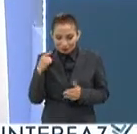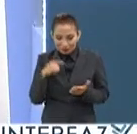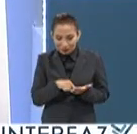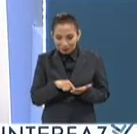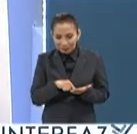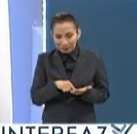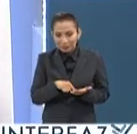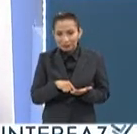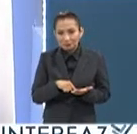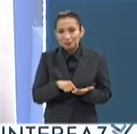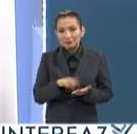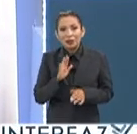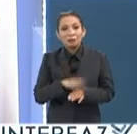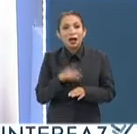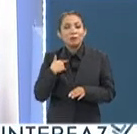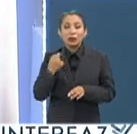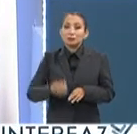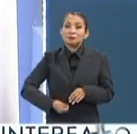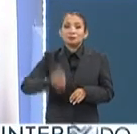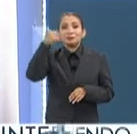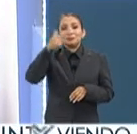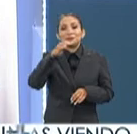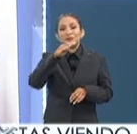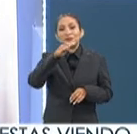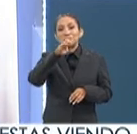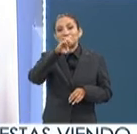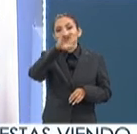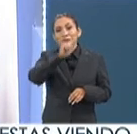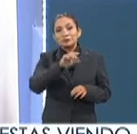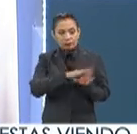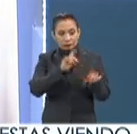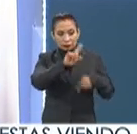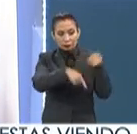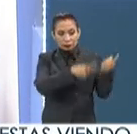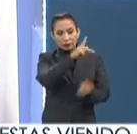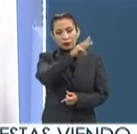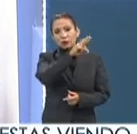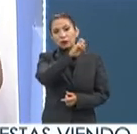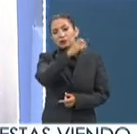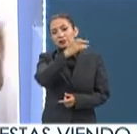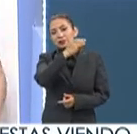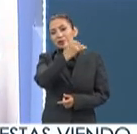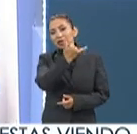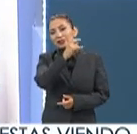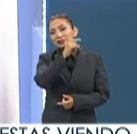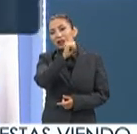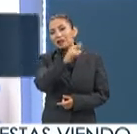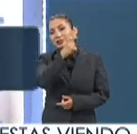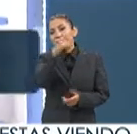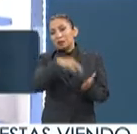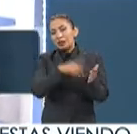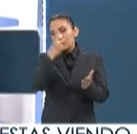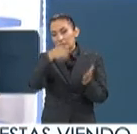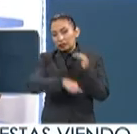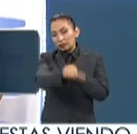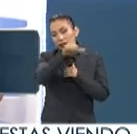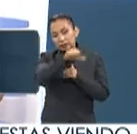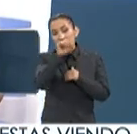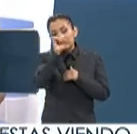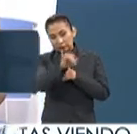que más bien fue mi primera beca cuando me fui a Proyecto 100,000 en el 2016, que sí,